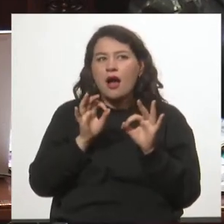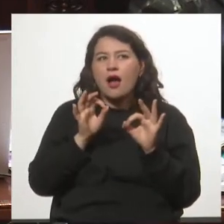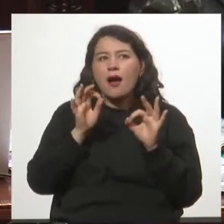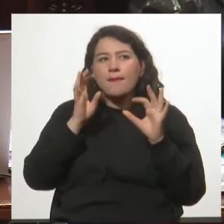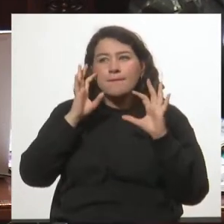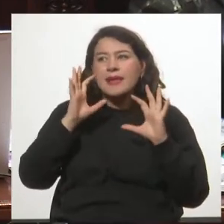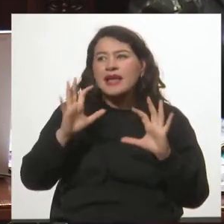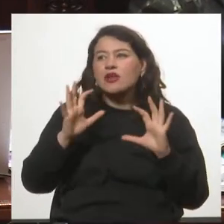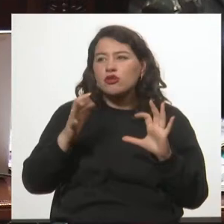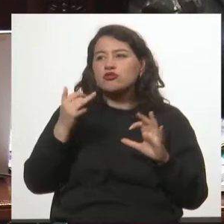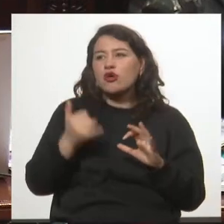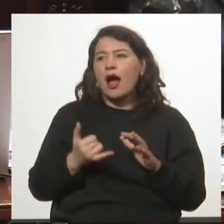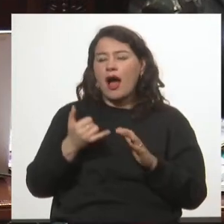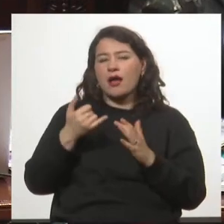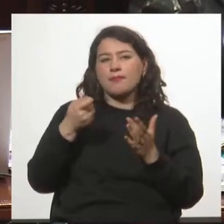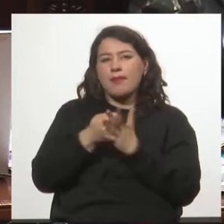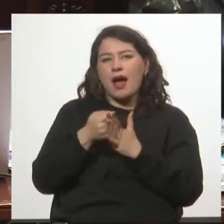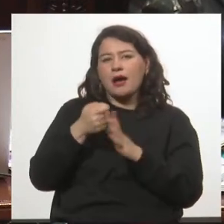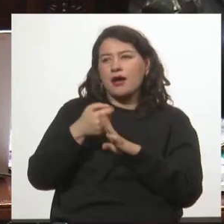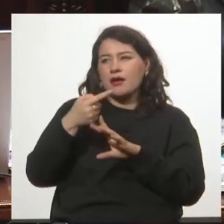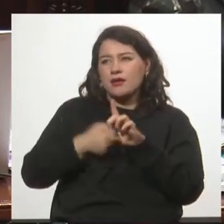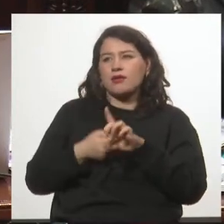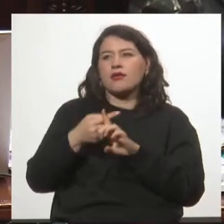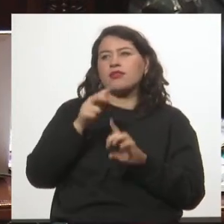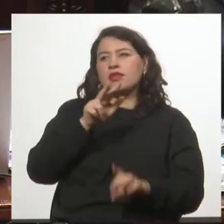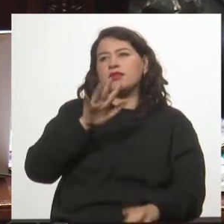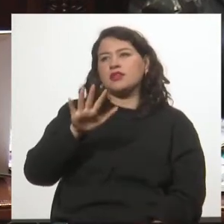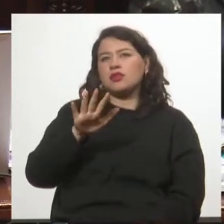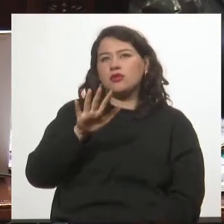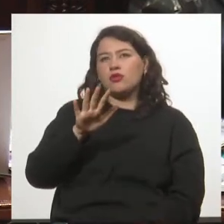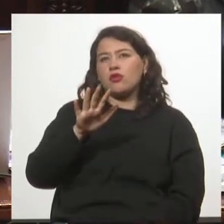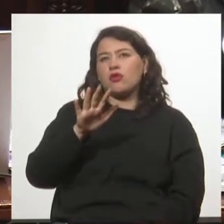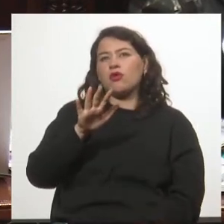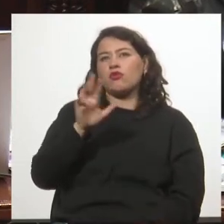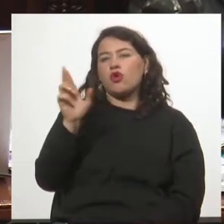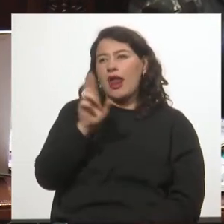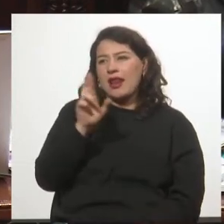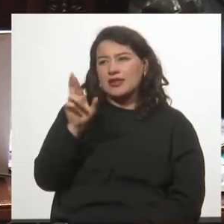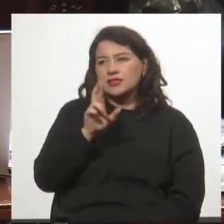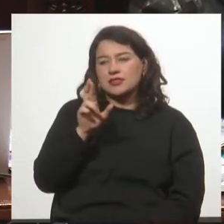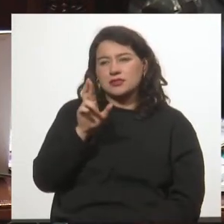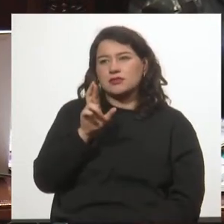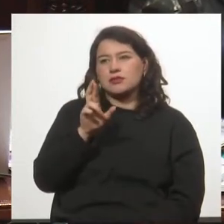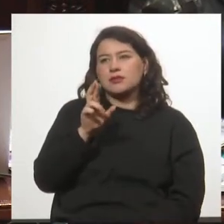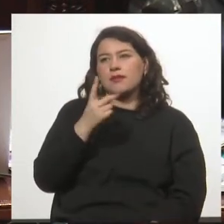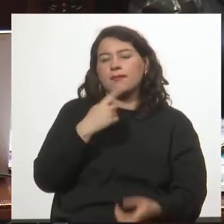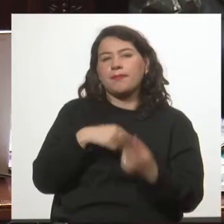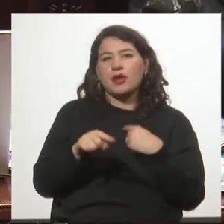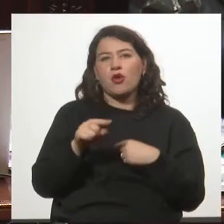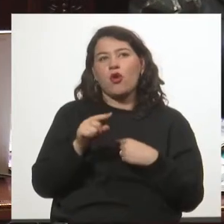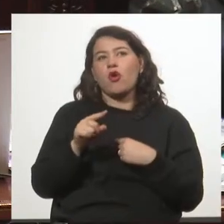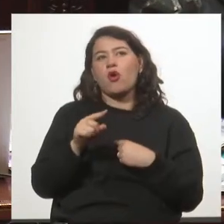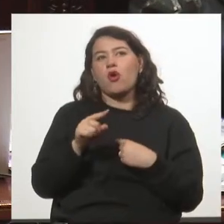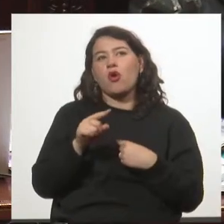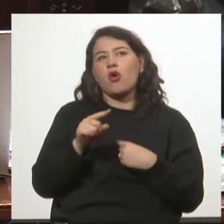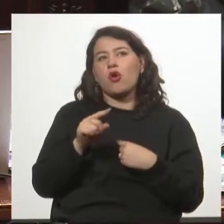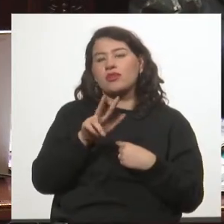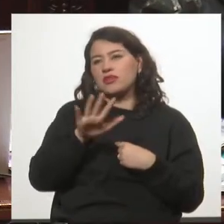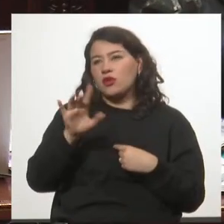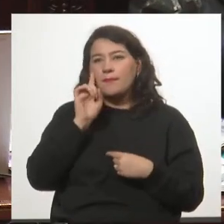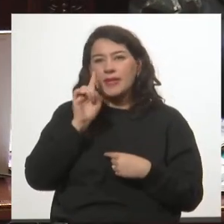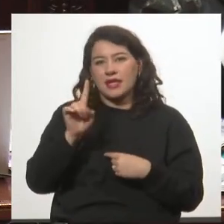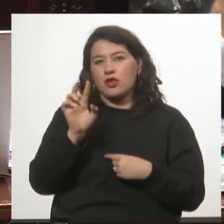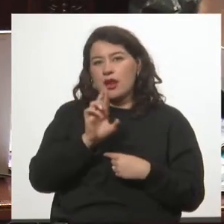asegurado un honorario mensual de 35 mil dólares pero en definitiva es ante él la que